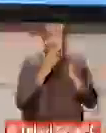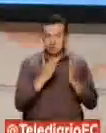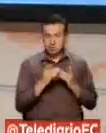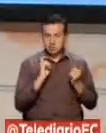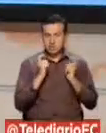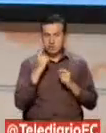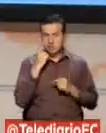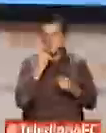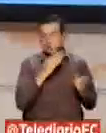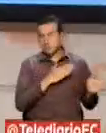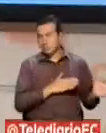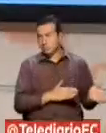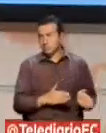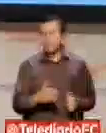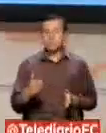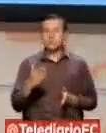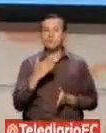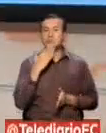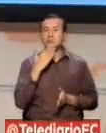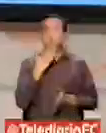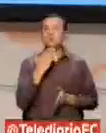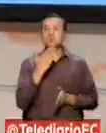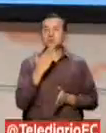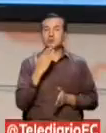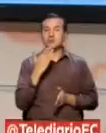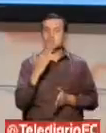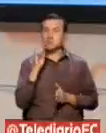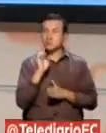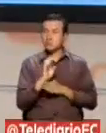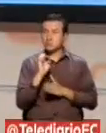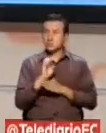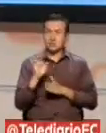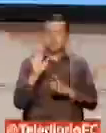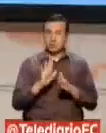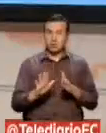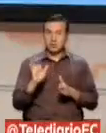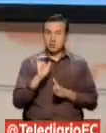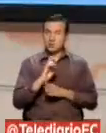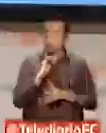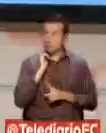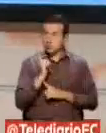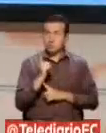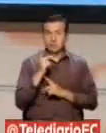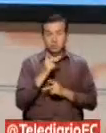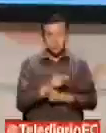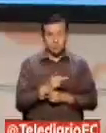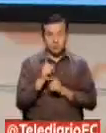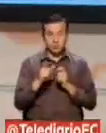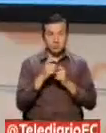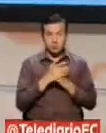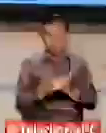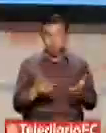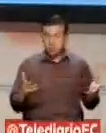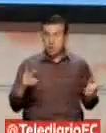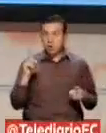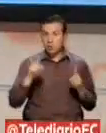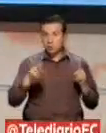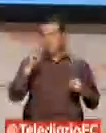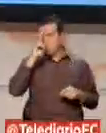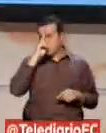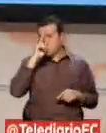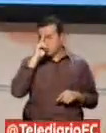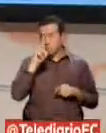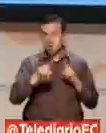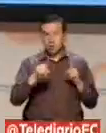una posición que se hizo notar por los ecuatorianos como un acto de protección de quienes tienen rabo de paja, de